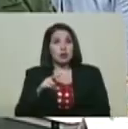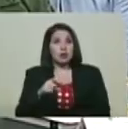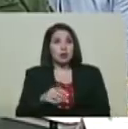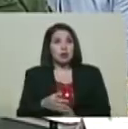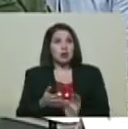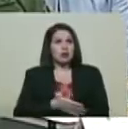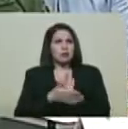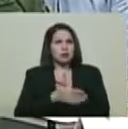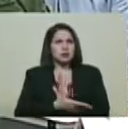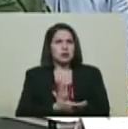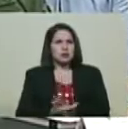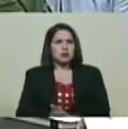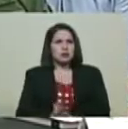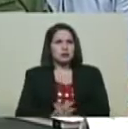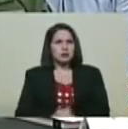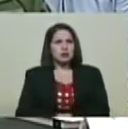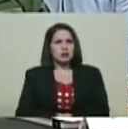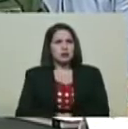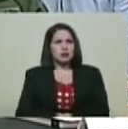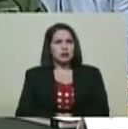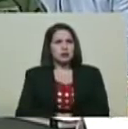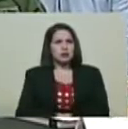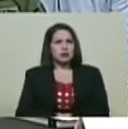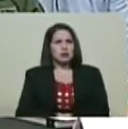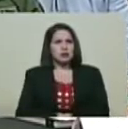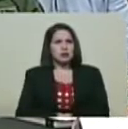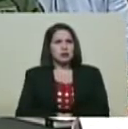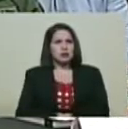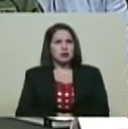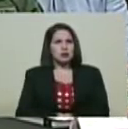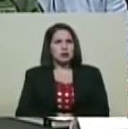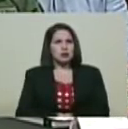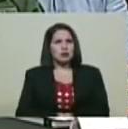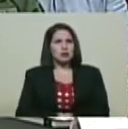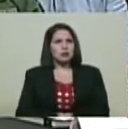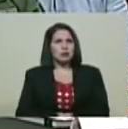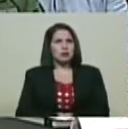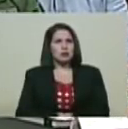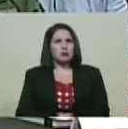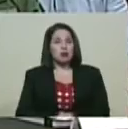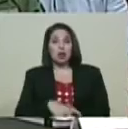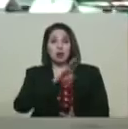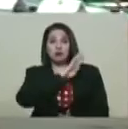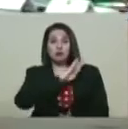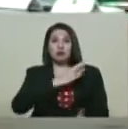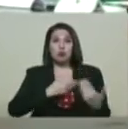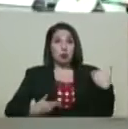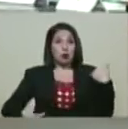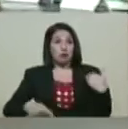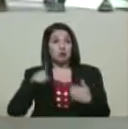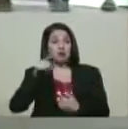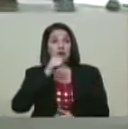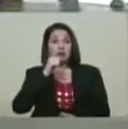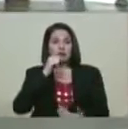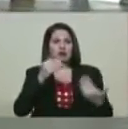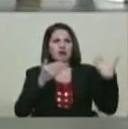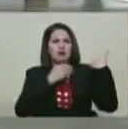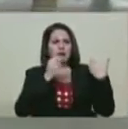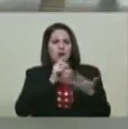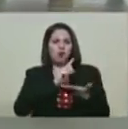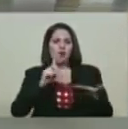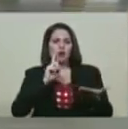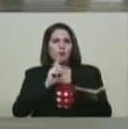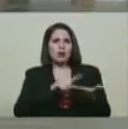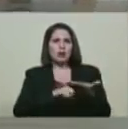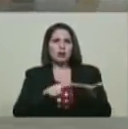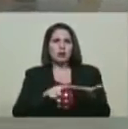a Jorge Rodríguez? El Braver, que es el tercero, el dueño de este pan. Bueno, para que ustedes vean, pues,